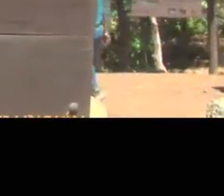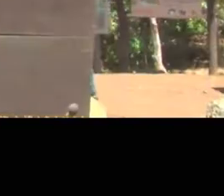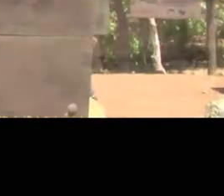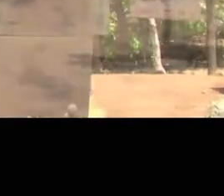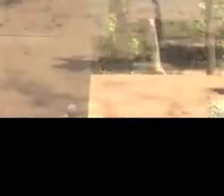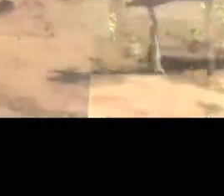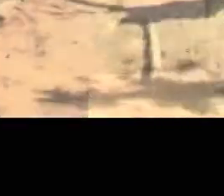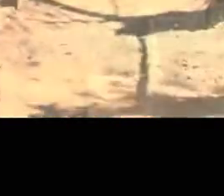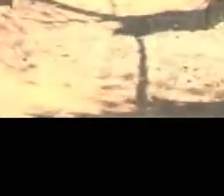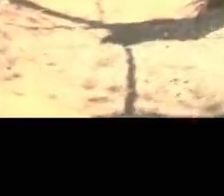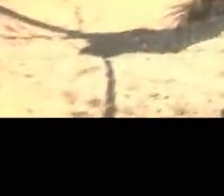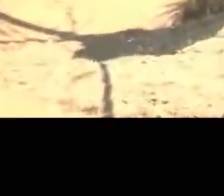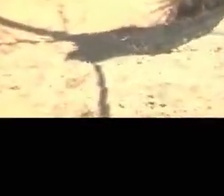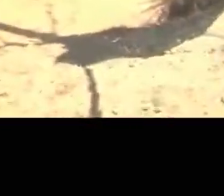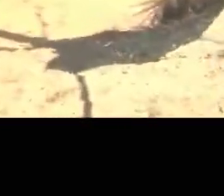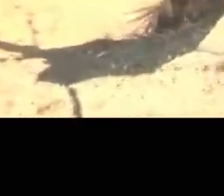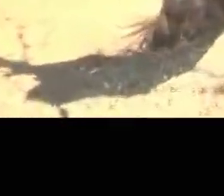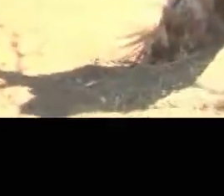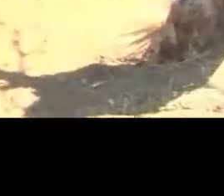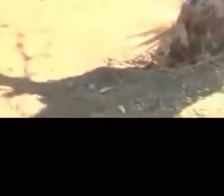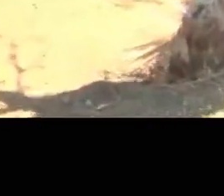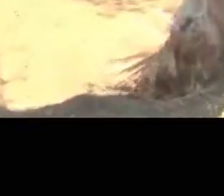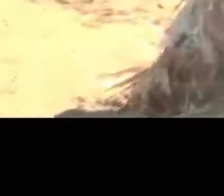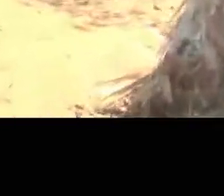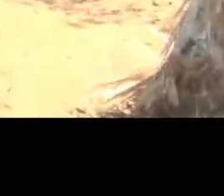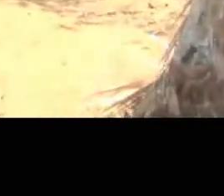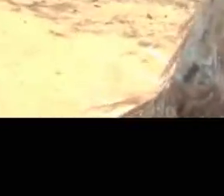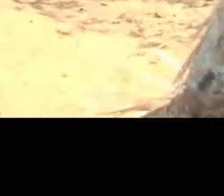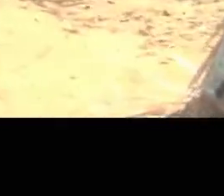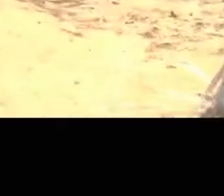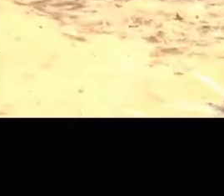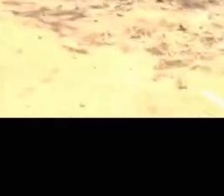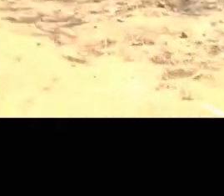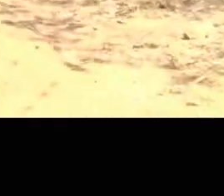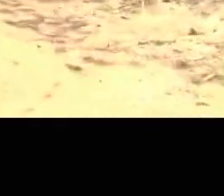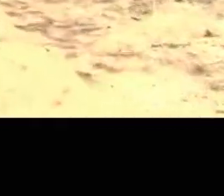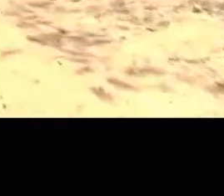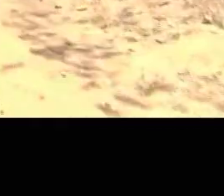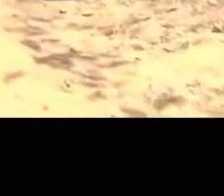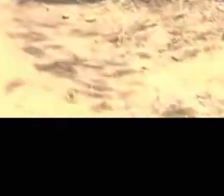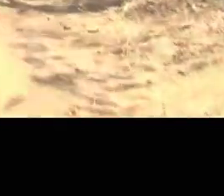Thank you.